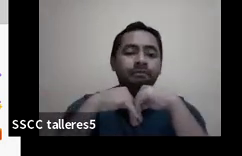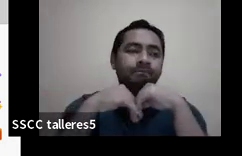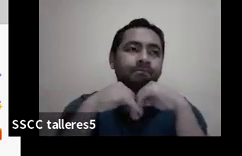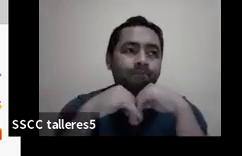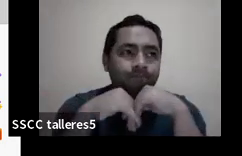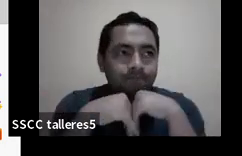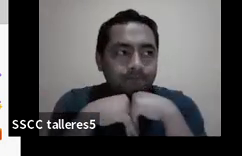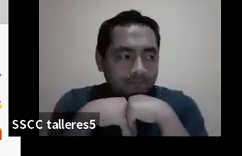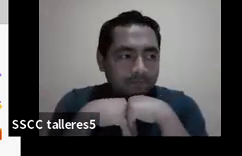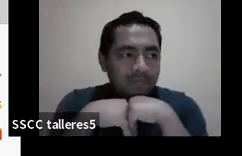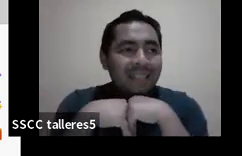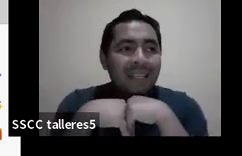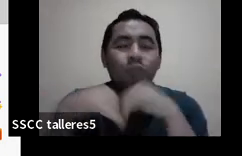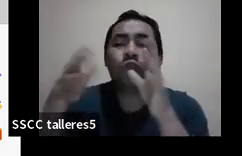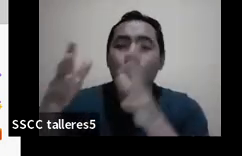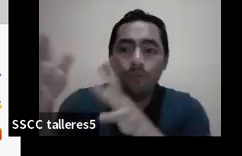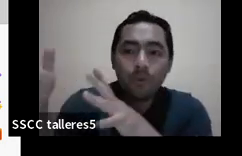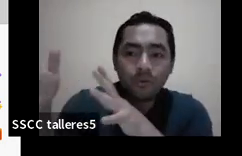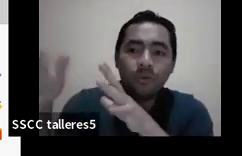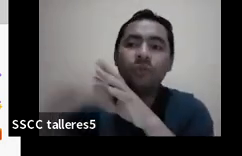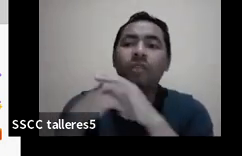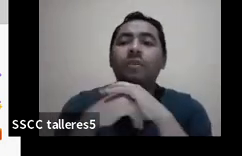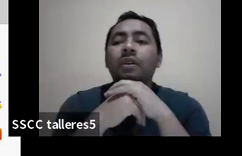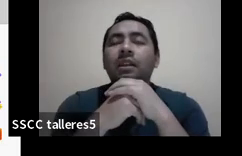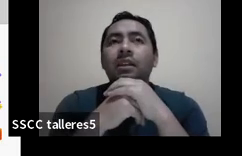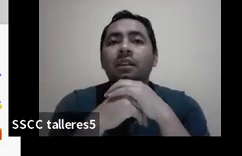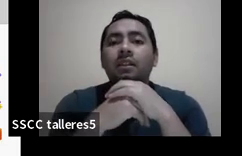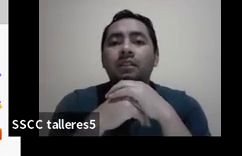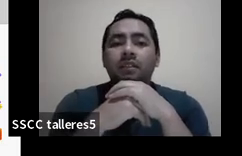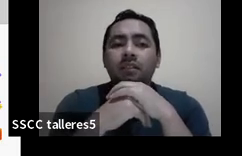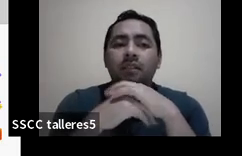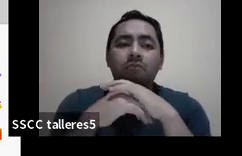post-locutivo? Es que un sordo post-locutivo